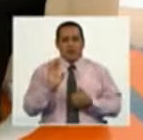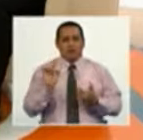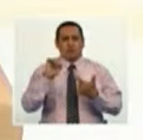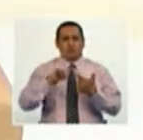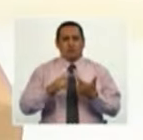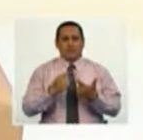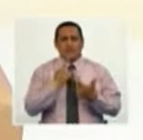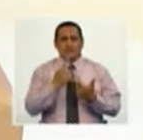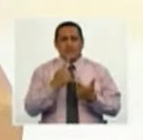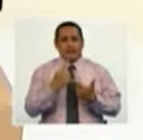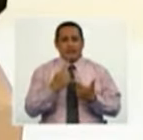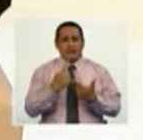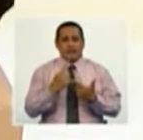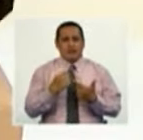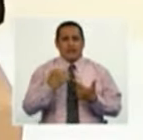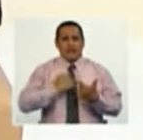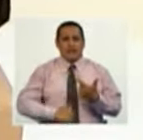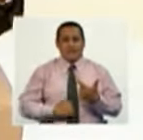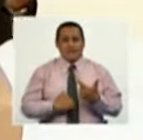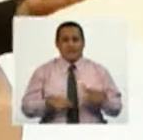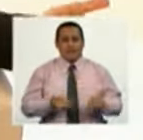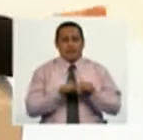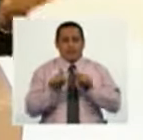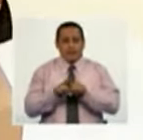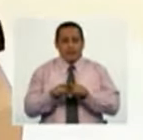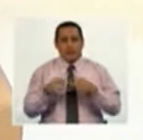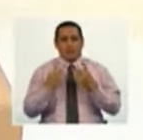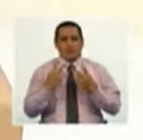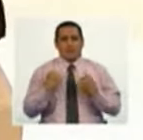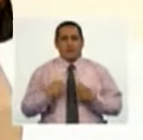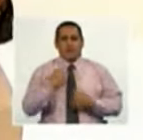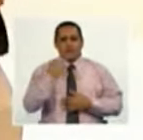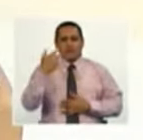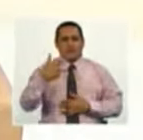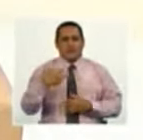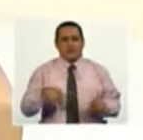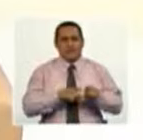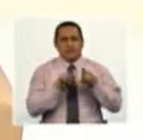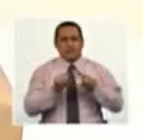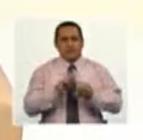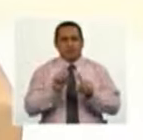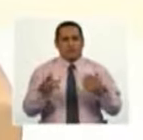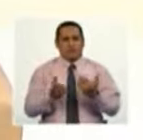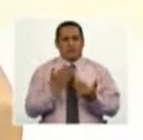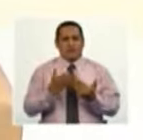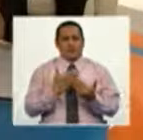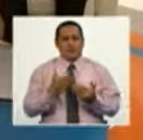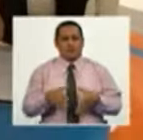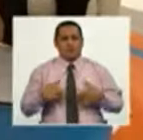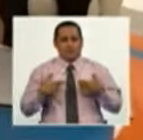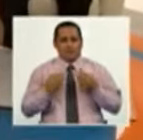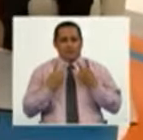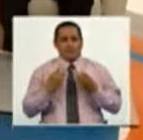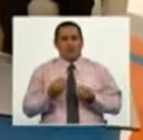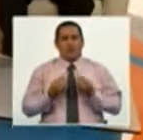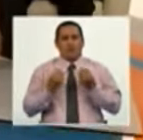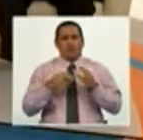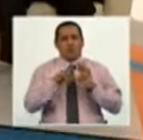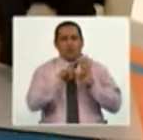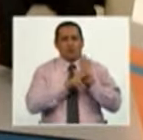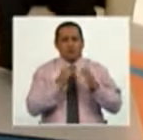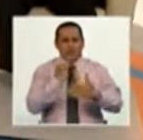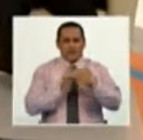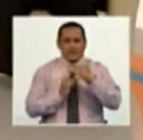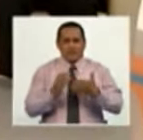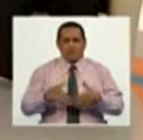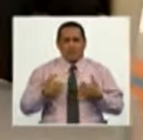banco, está involucrada la hija también. ¿No? O sea, que es esta tercera que también no es tan fácil. ¿En base a qué norma